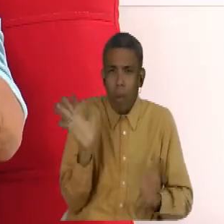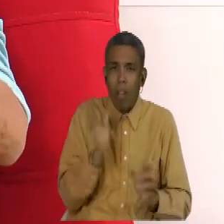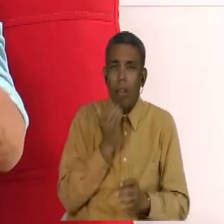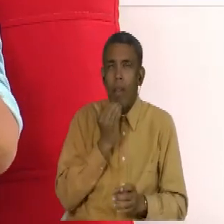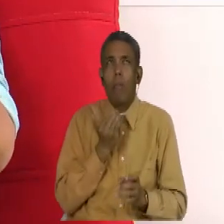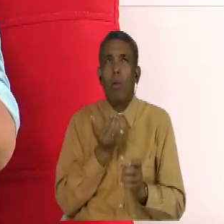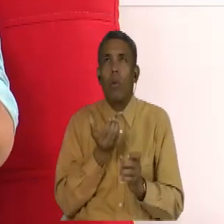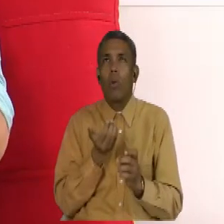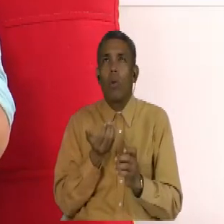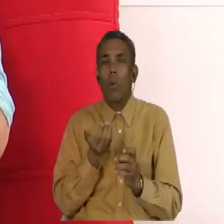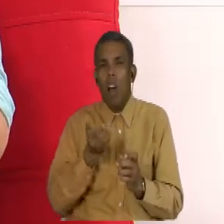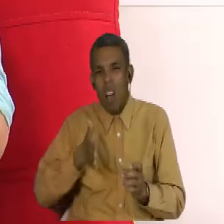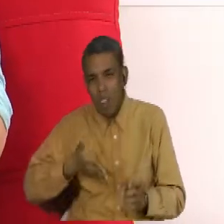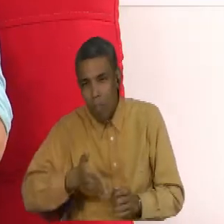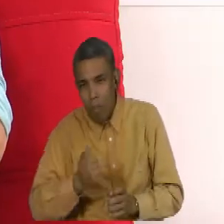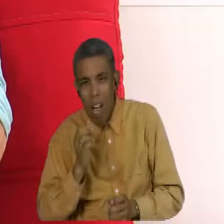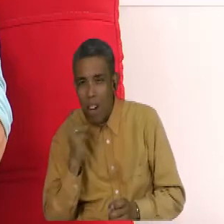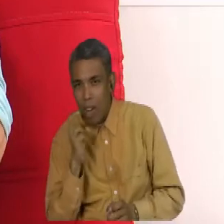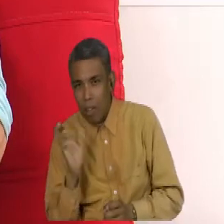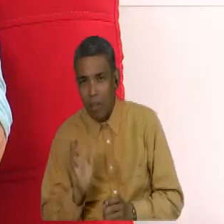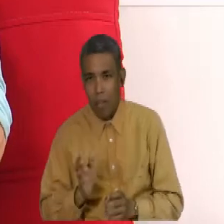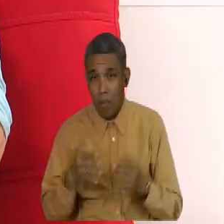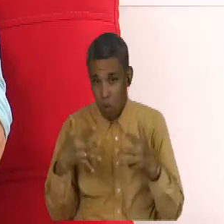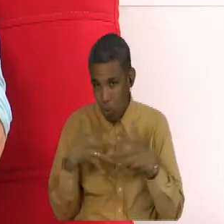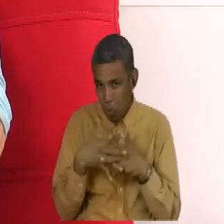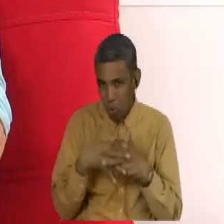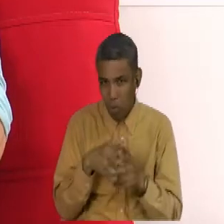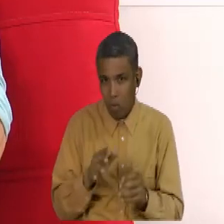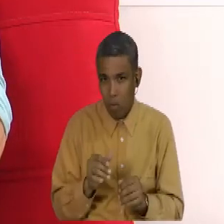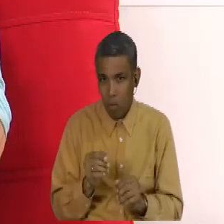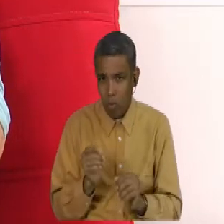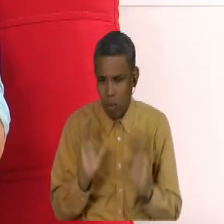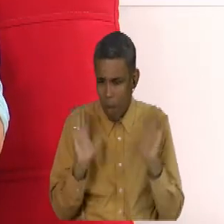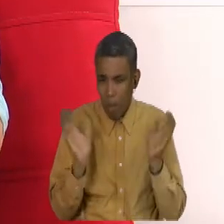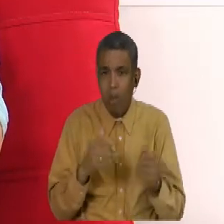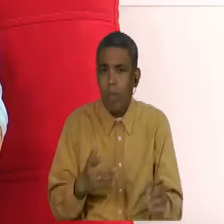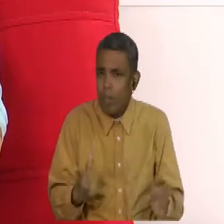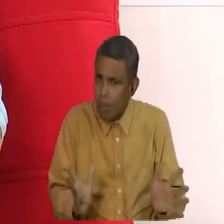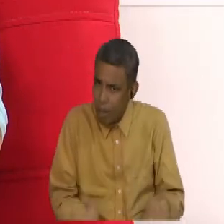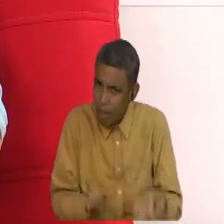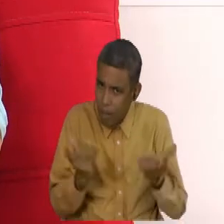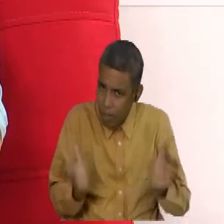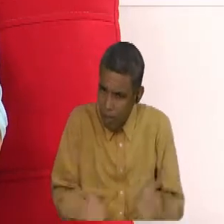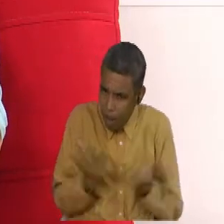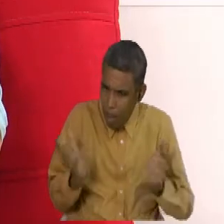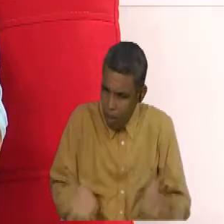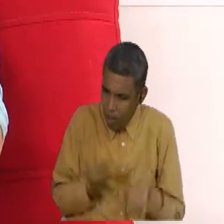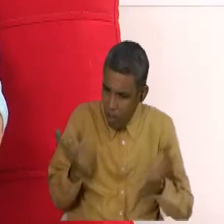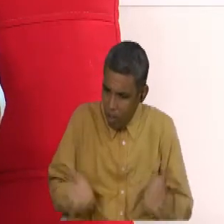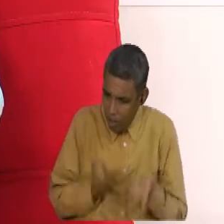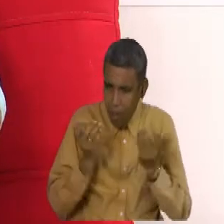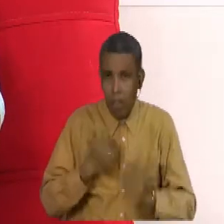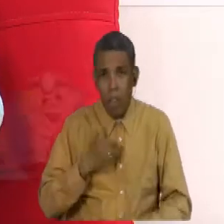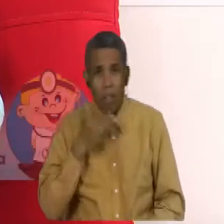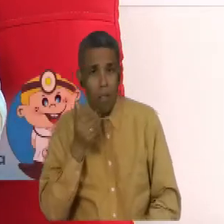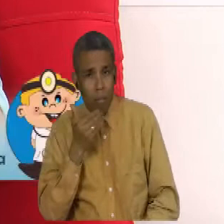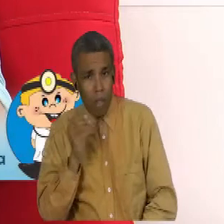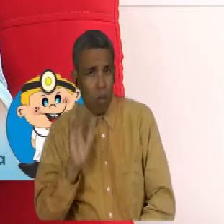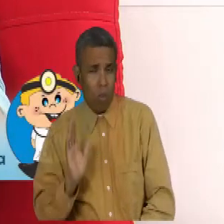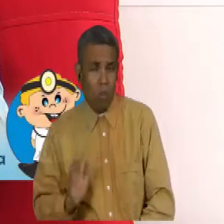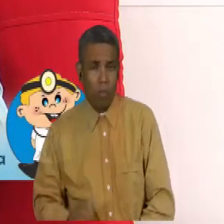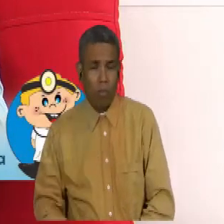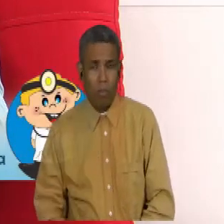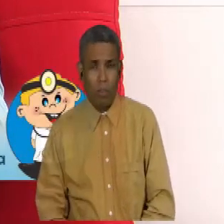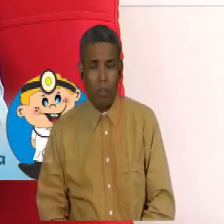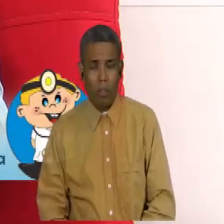del desayuno, incrementemos el consumo de frutas, ¿sí? Que nos van a dar azúcares, nos van a dar carbohidratos, pero unos